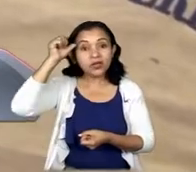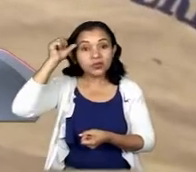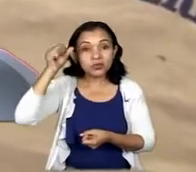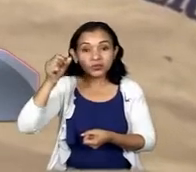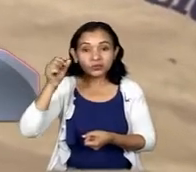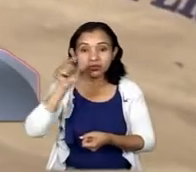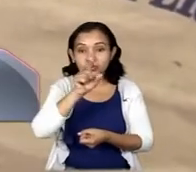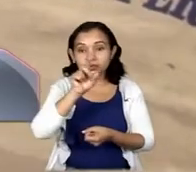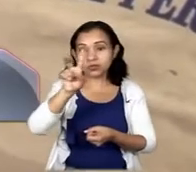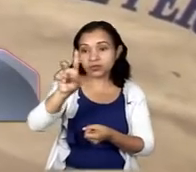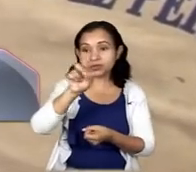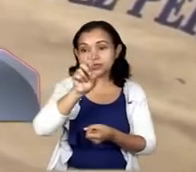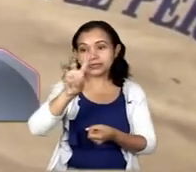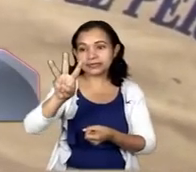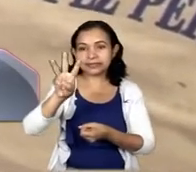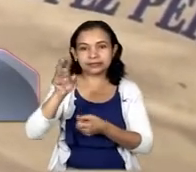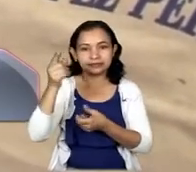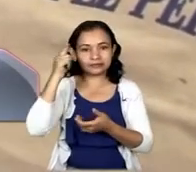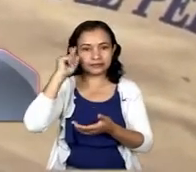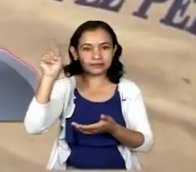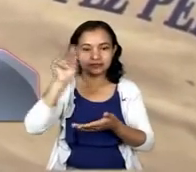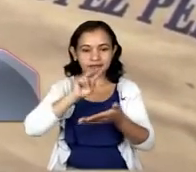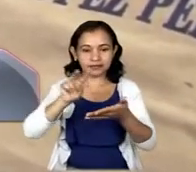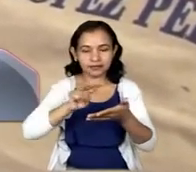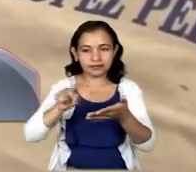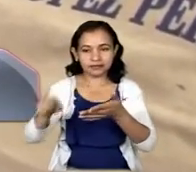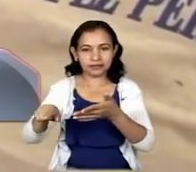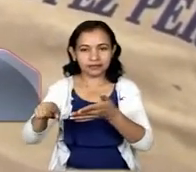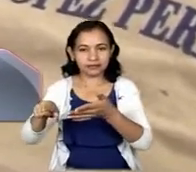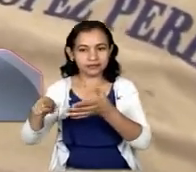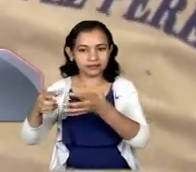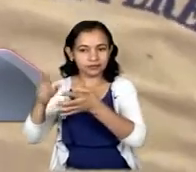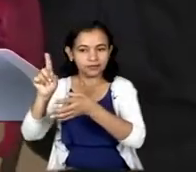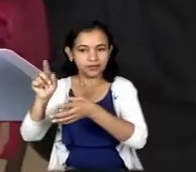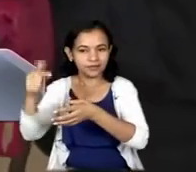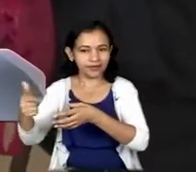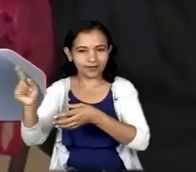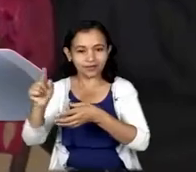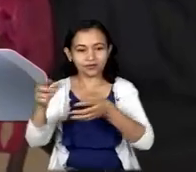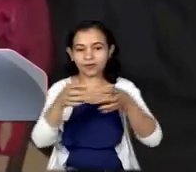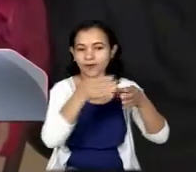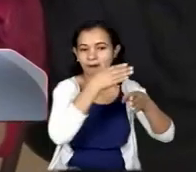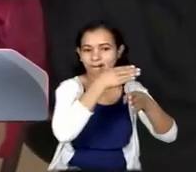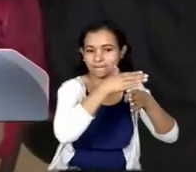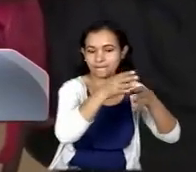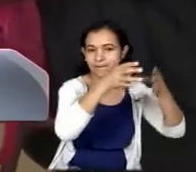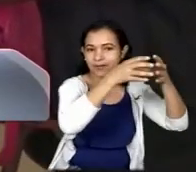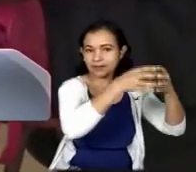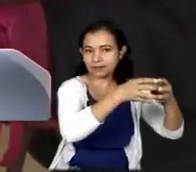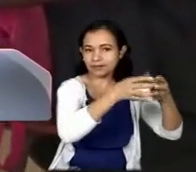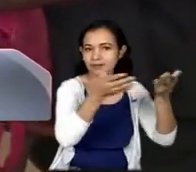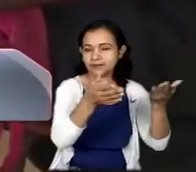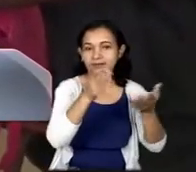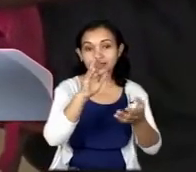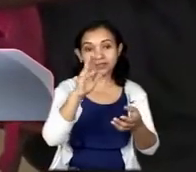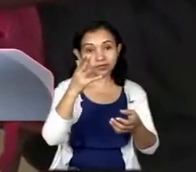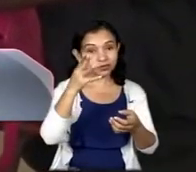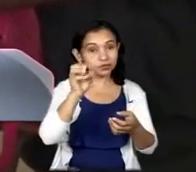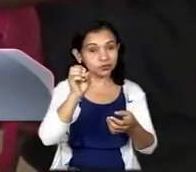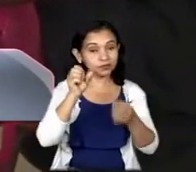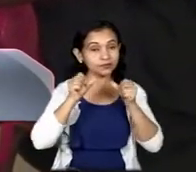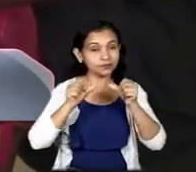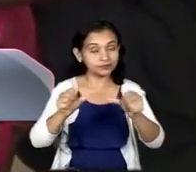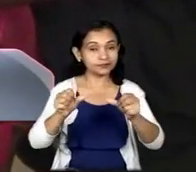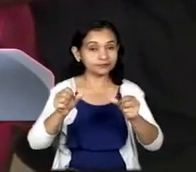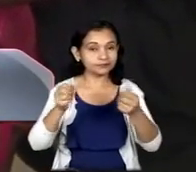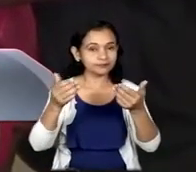saber leer y en primer grado, y eso ya es extraedad porque no es la edad correcta en que tenían que estar. Después del 90, que fue lo que pasó,